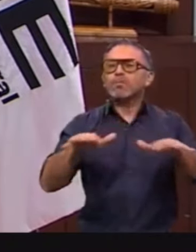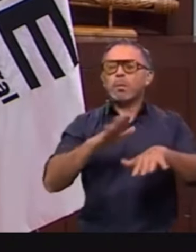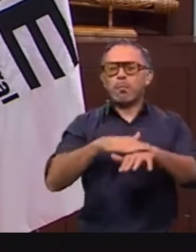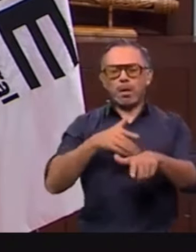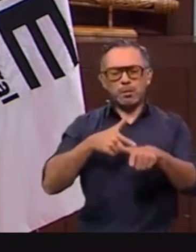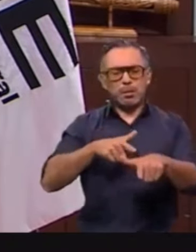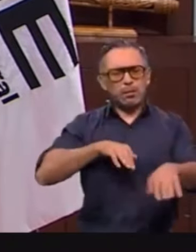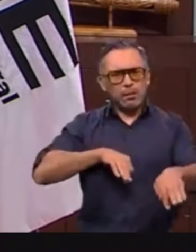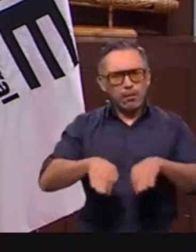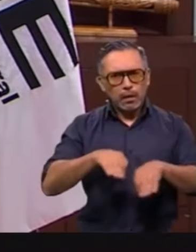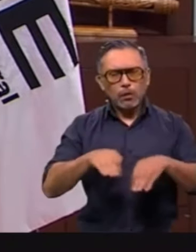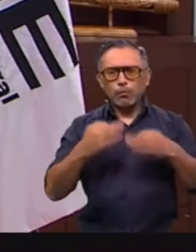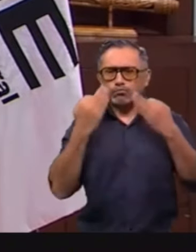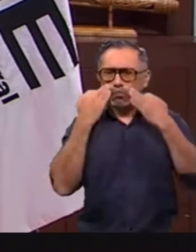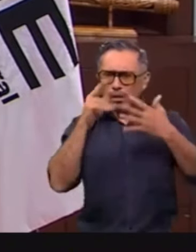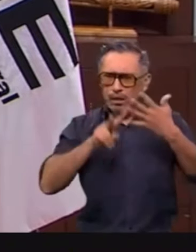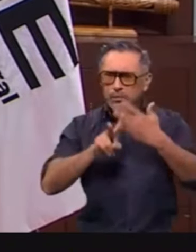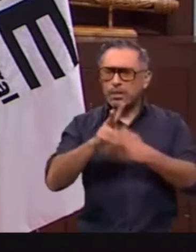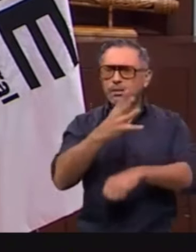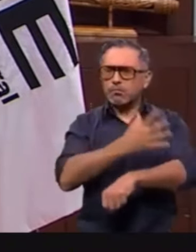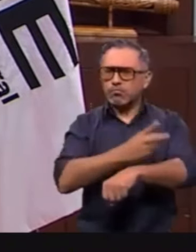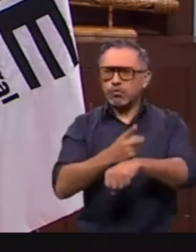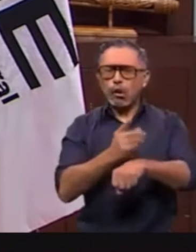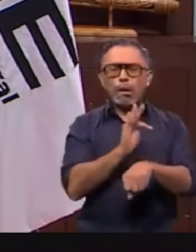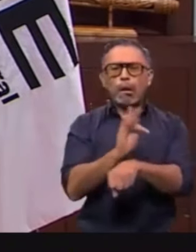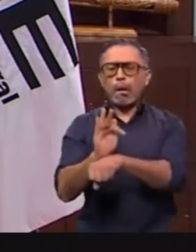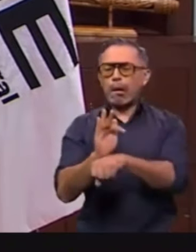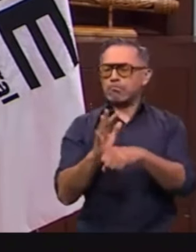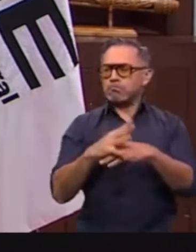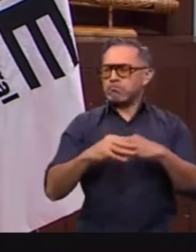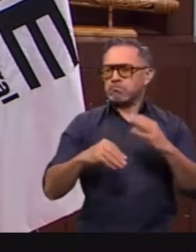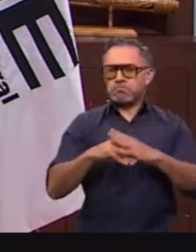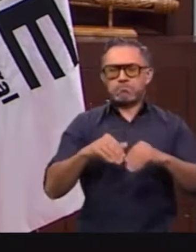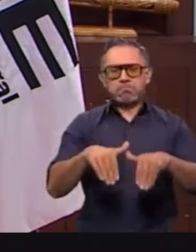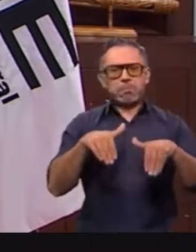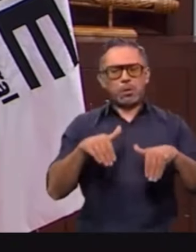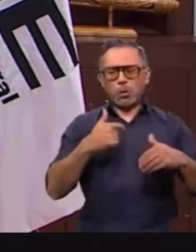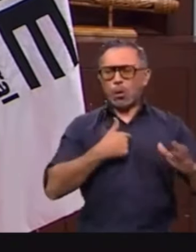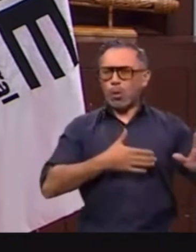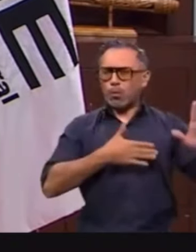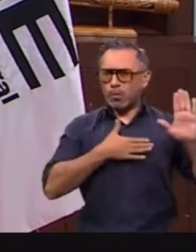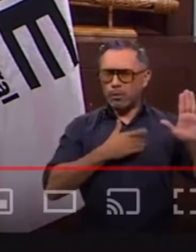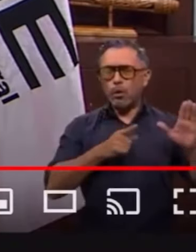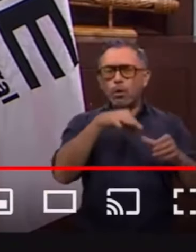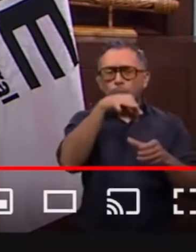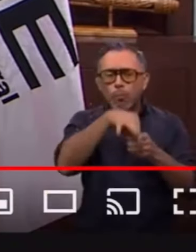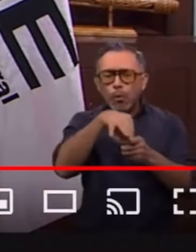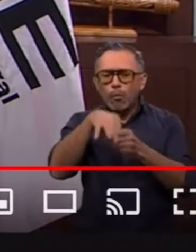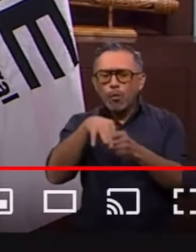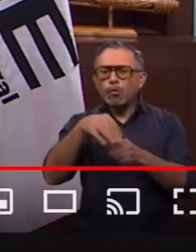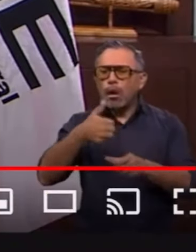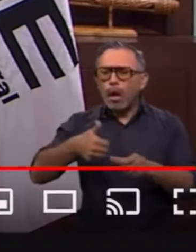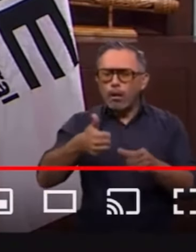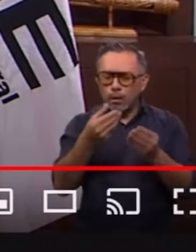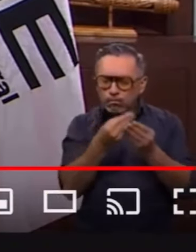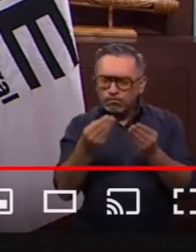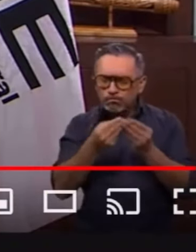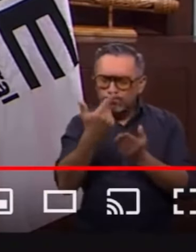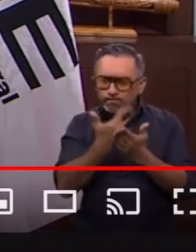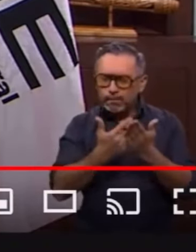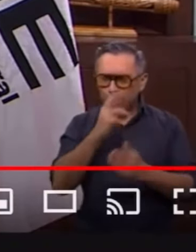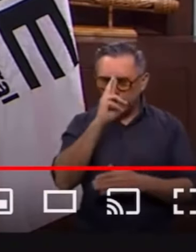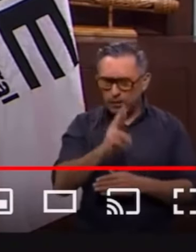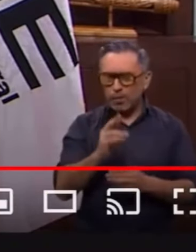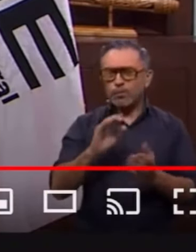transparencia, imparcialidad y compromiso para garantizar que cada voto sea contado y respetado. Muchas